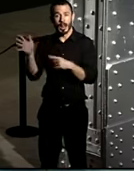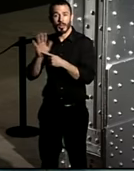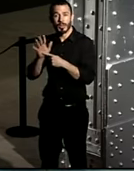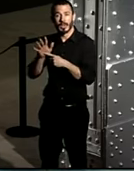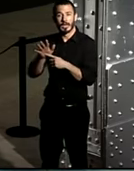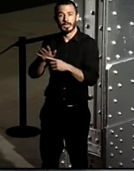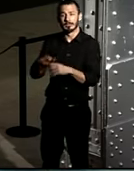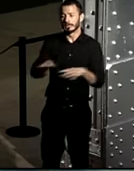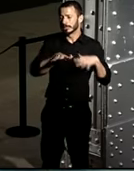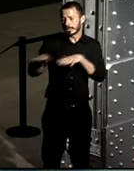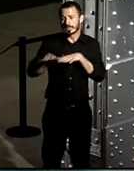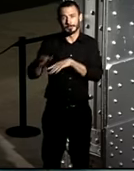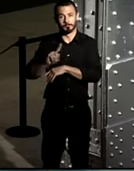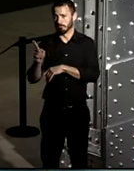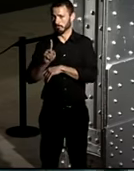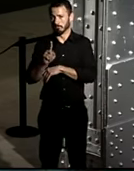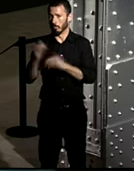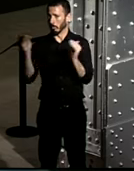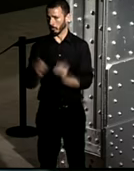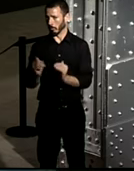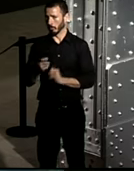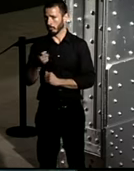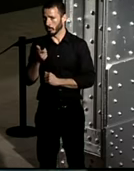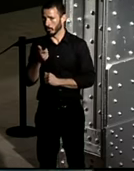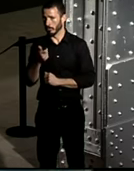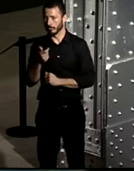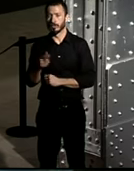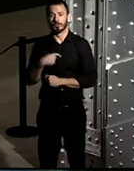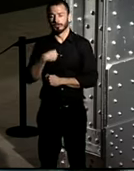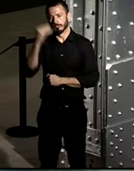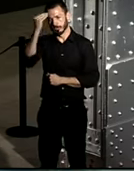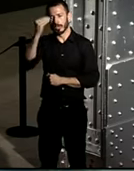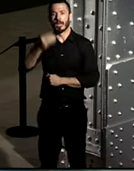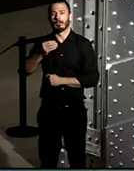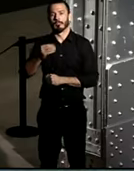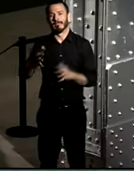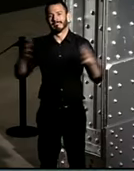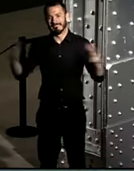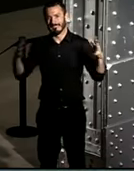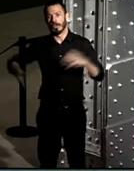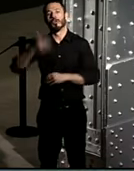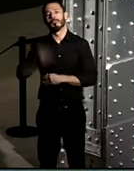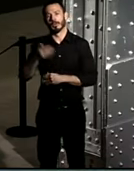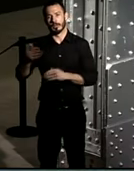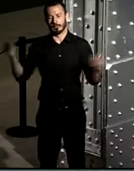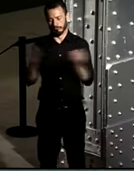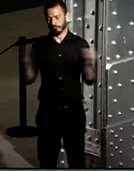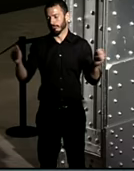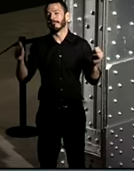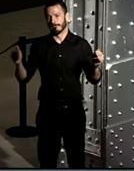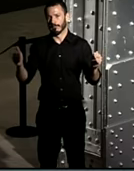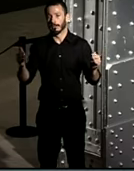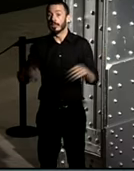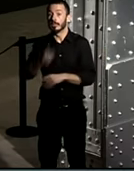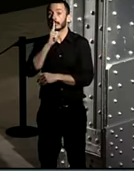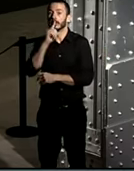comerciales. Y yo sí quiero reivindicar el tamaño. El tamaño es muy importante. El tamaño importa. El tamaño Aquí es muy sí. importante, el